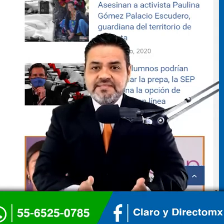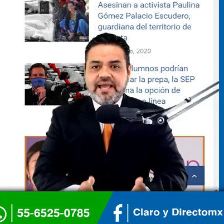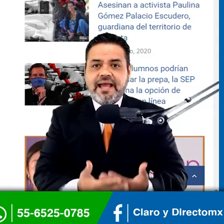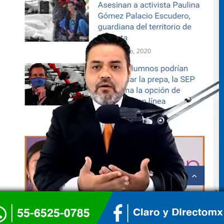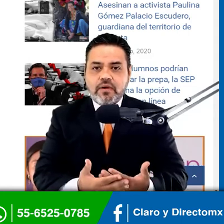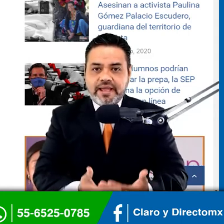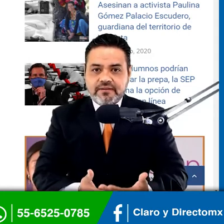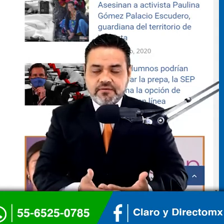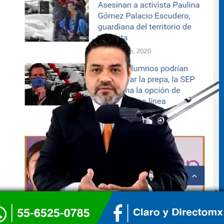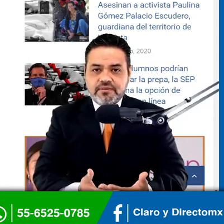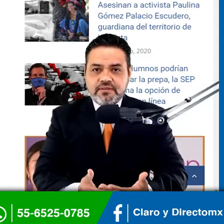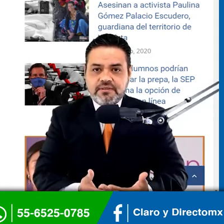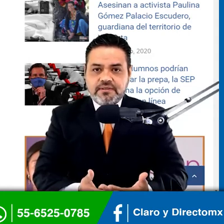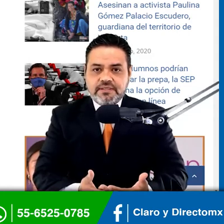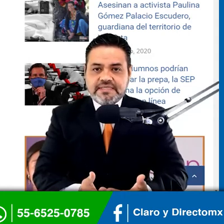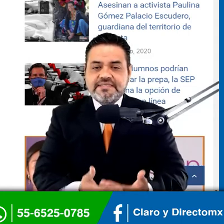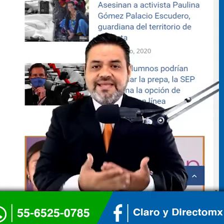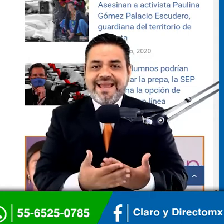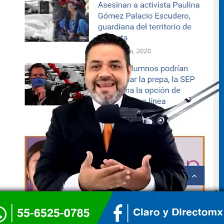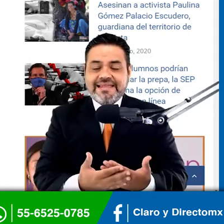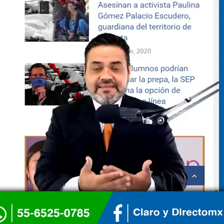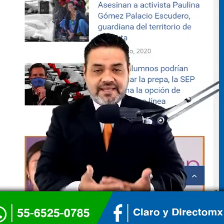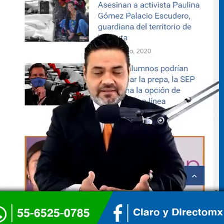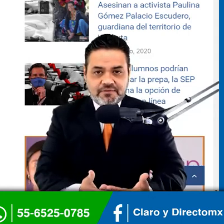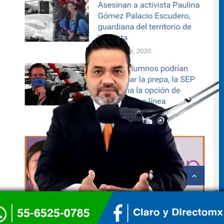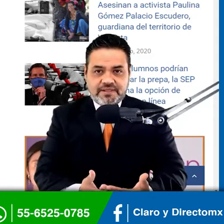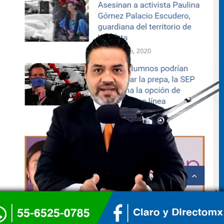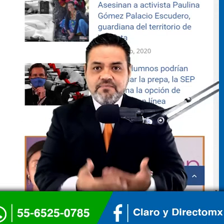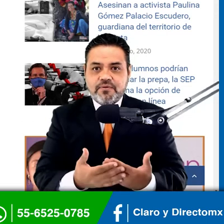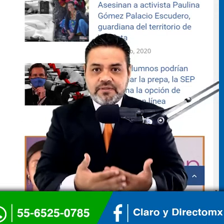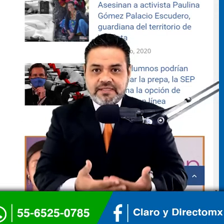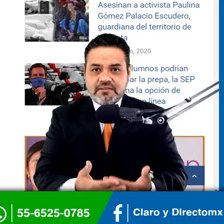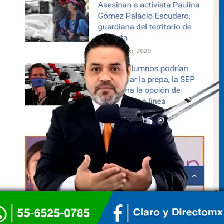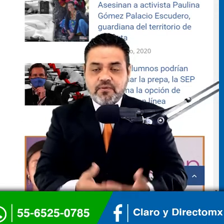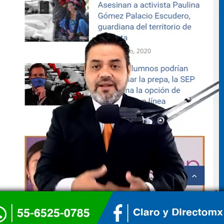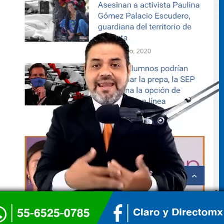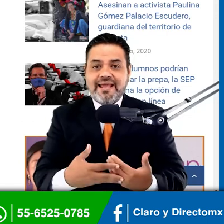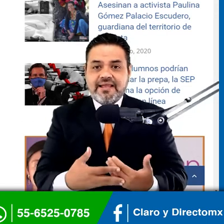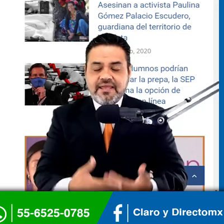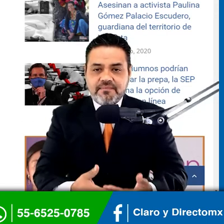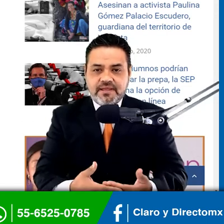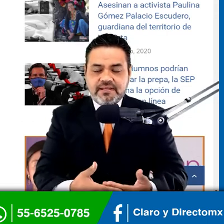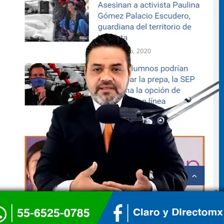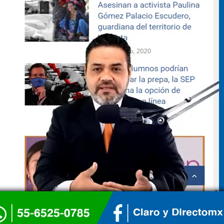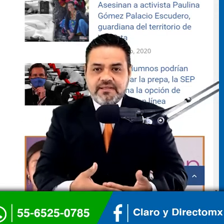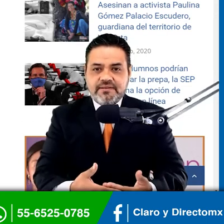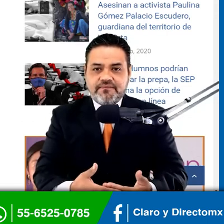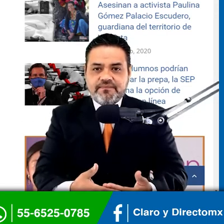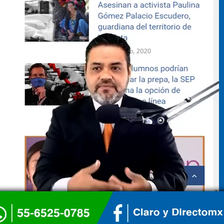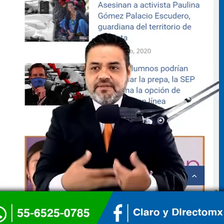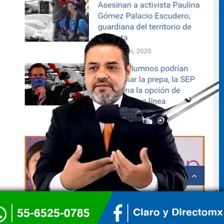planeta se está ahogando y se está calentando de manera importante por la quema,